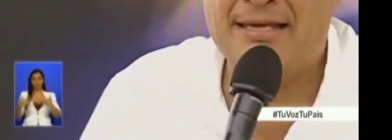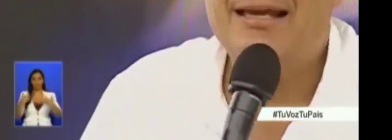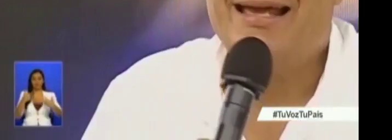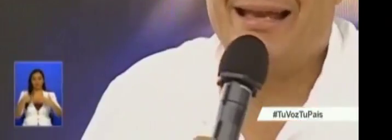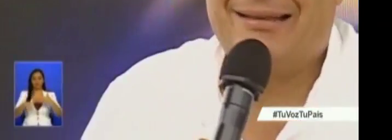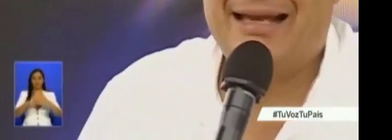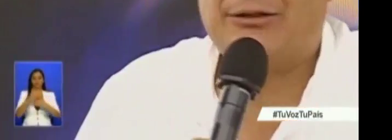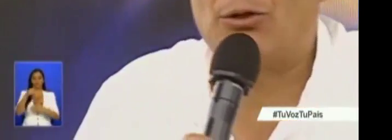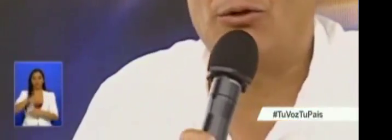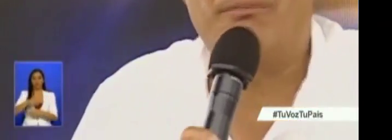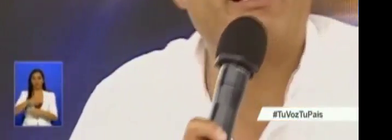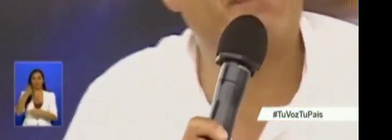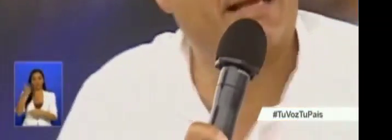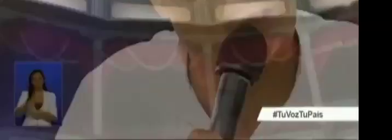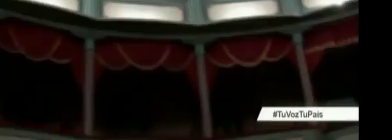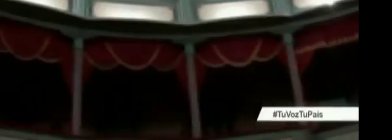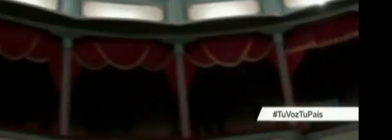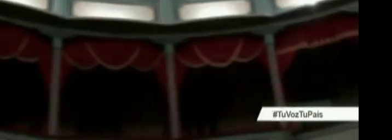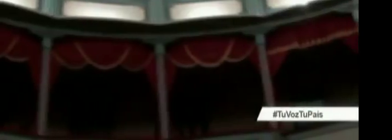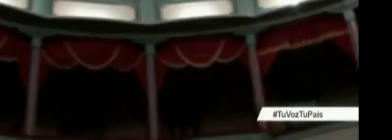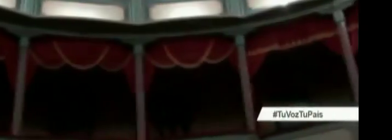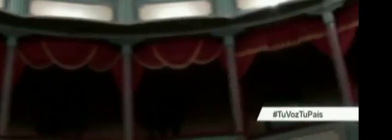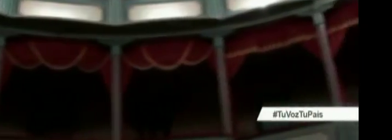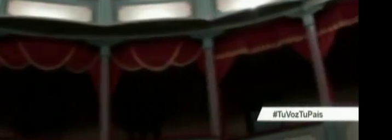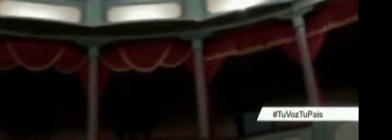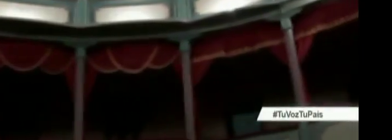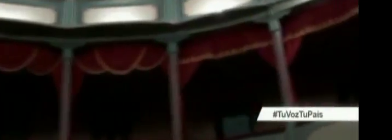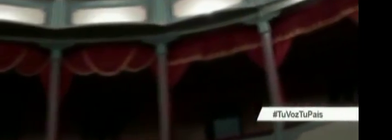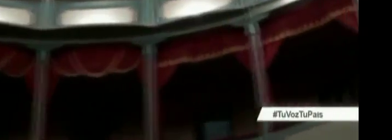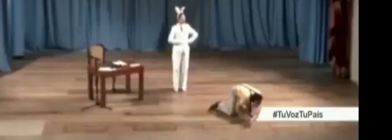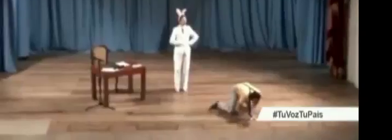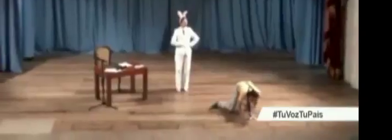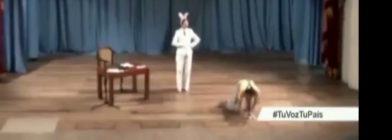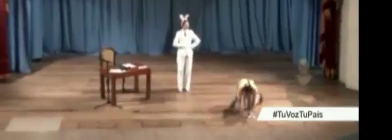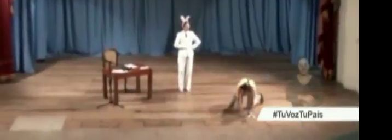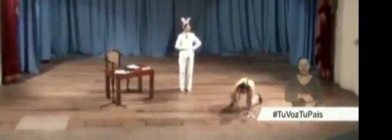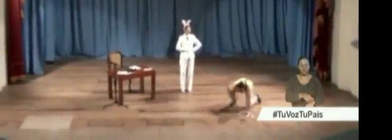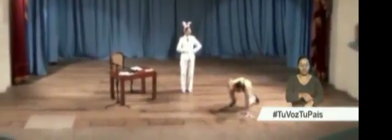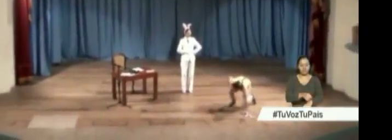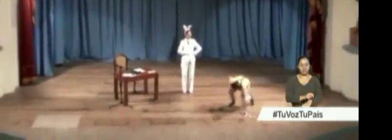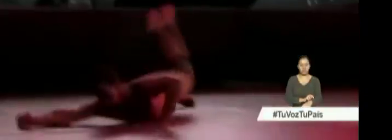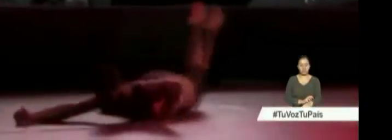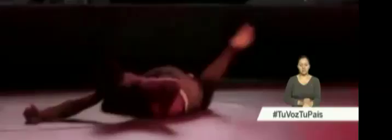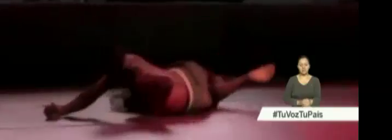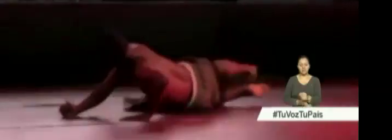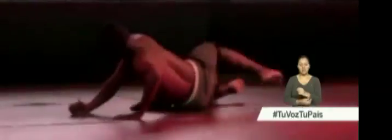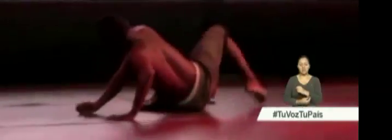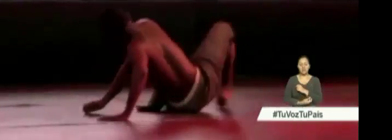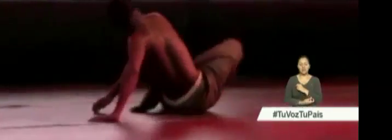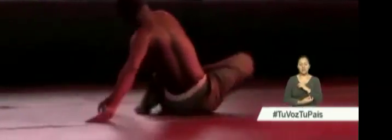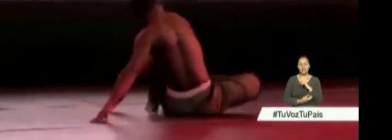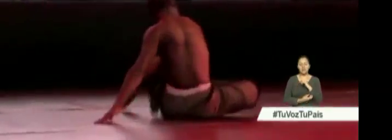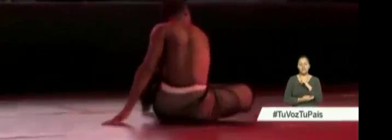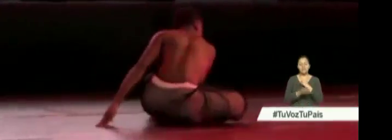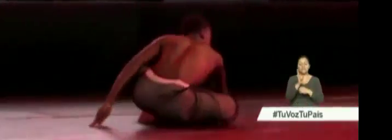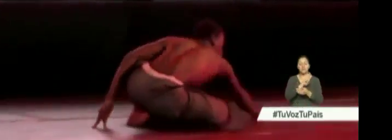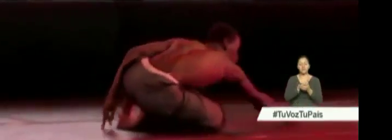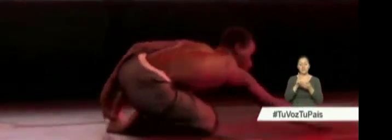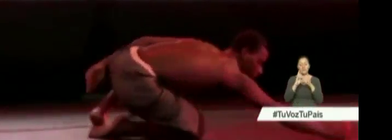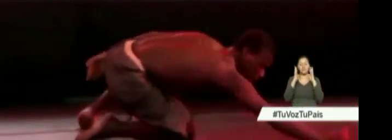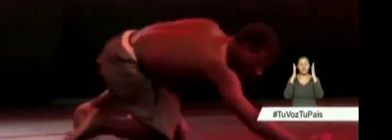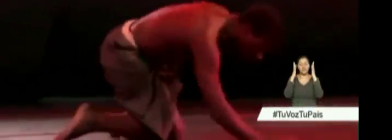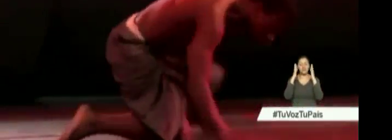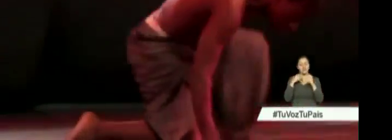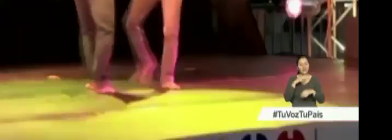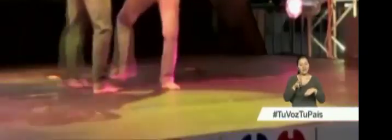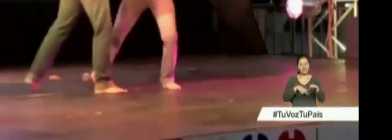país, el Teatro Benjamín Carrión. Durante las 2 semanas que durará el festival, se presentarán varios colectivos artísticos nacionales